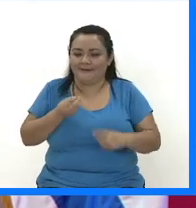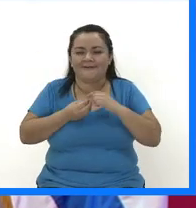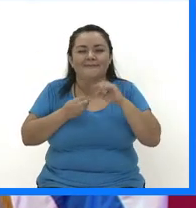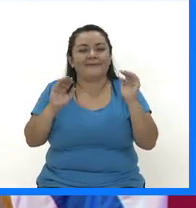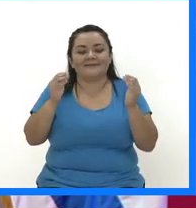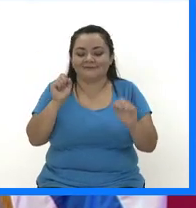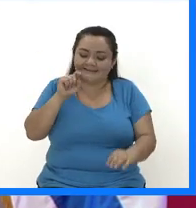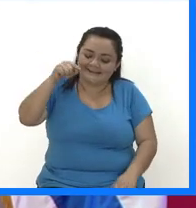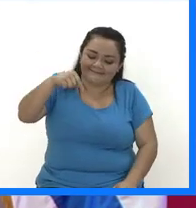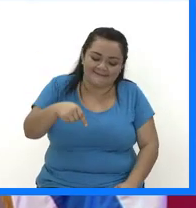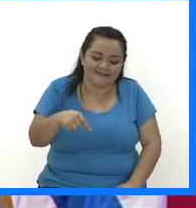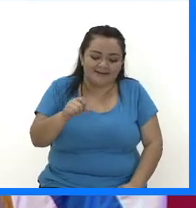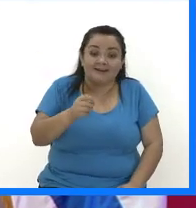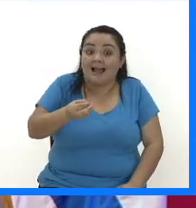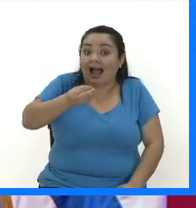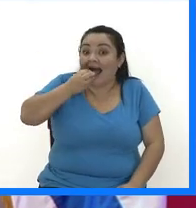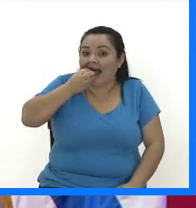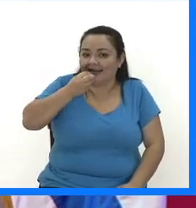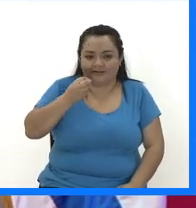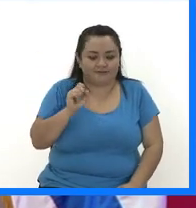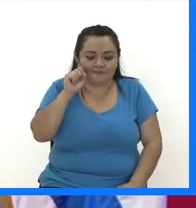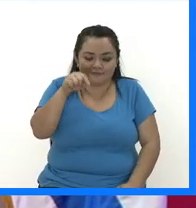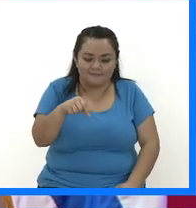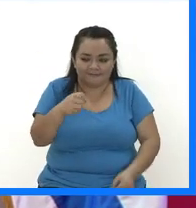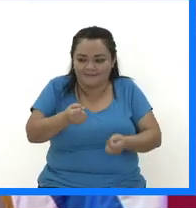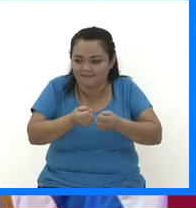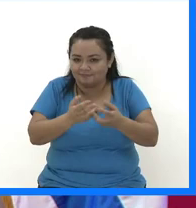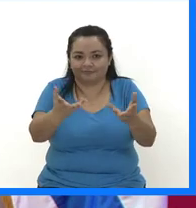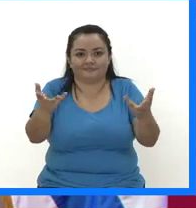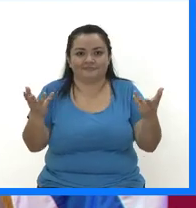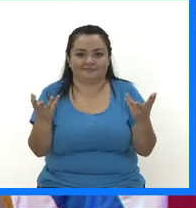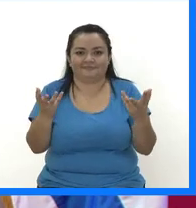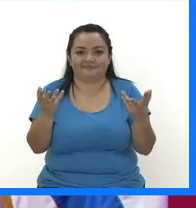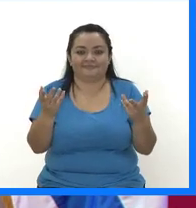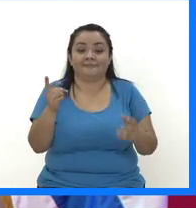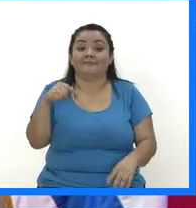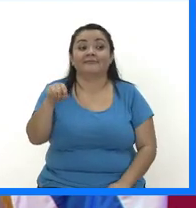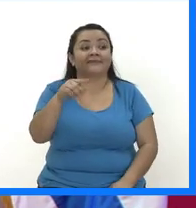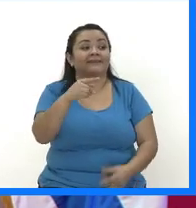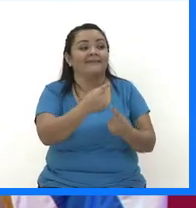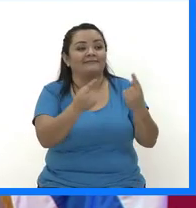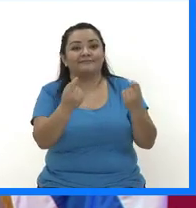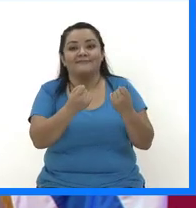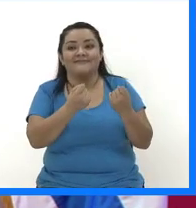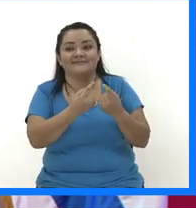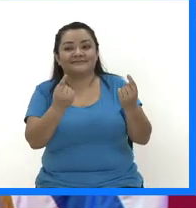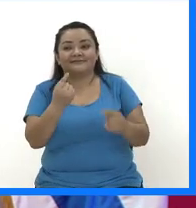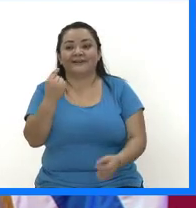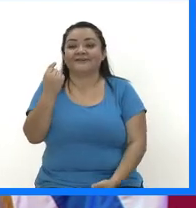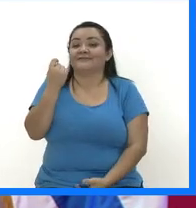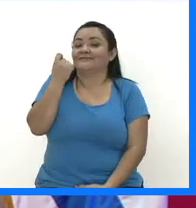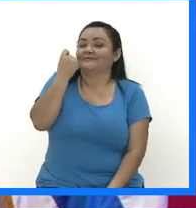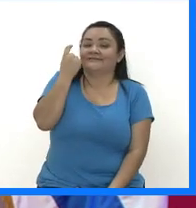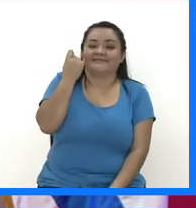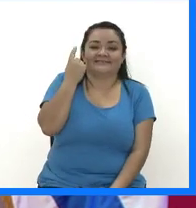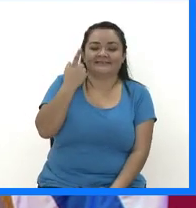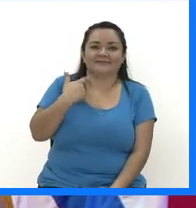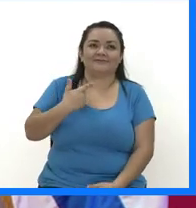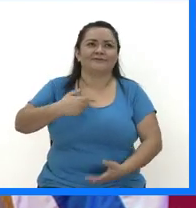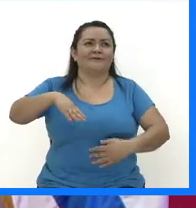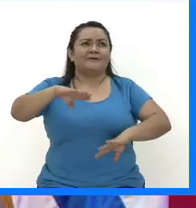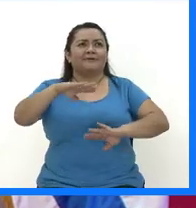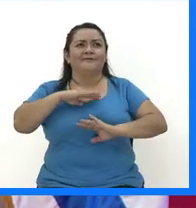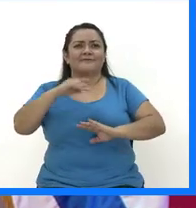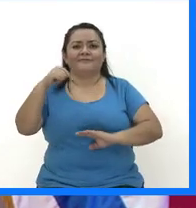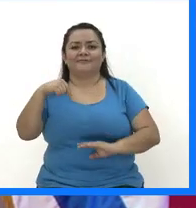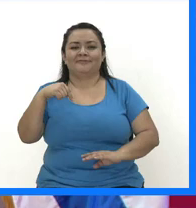capital de trabajo no es para que te lo comas es para que lo multipliquen aquellas personas que no entienden que la palabra dice que no nos conformemos de este